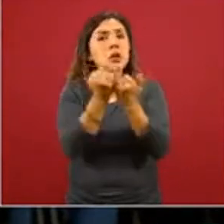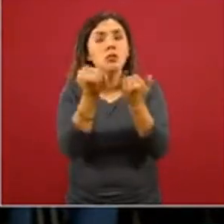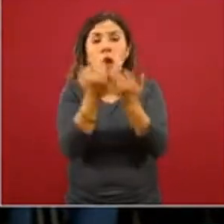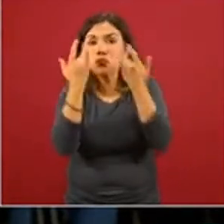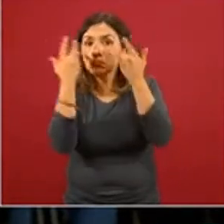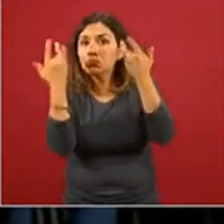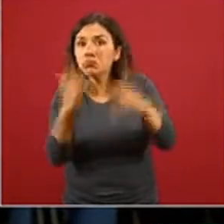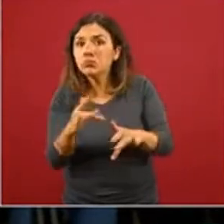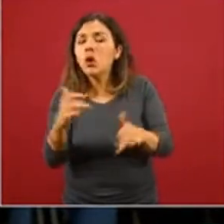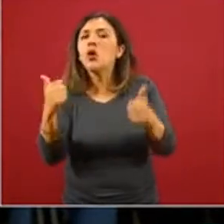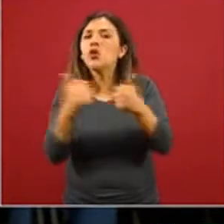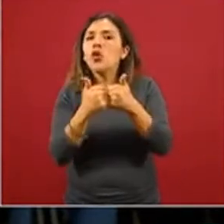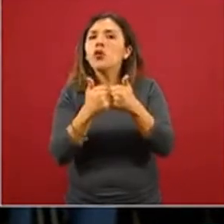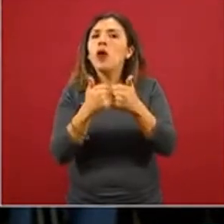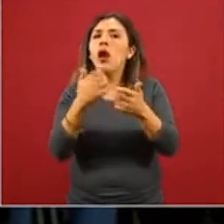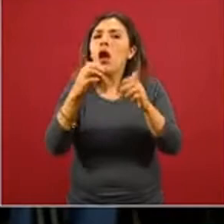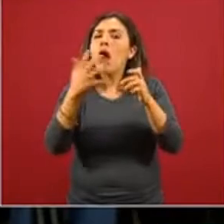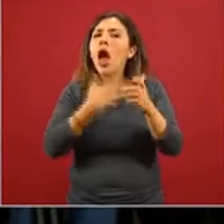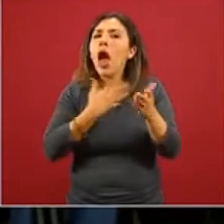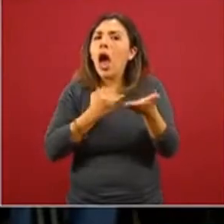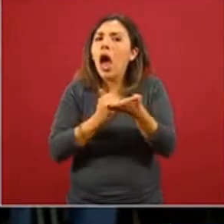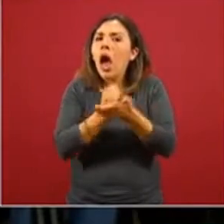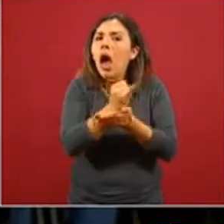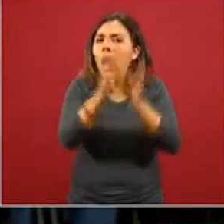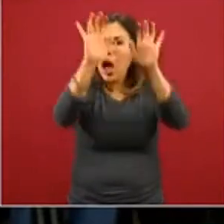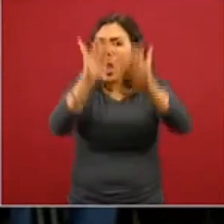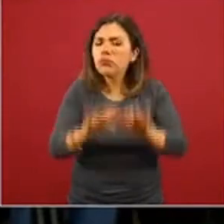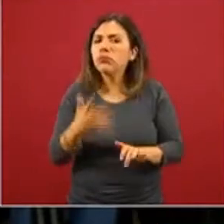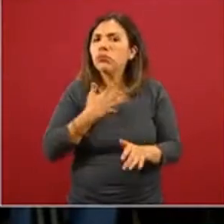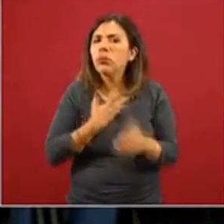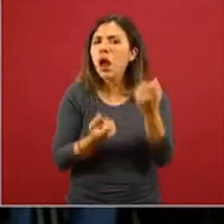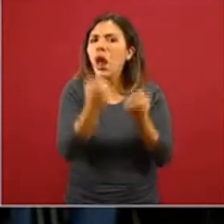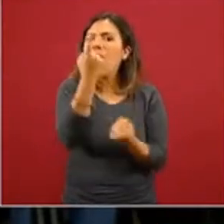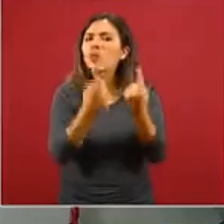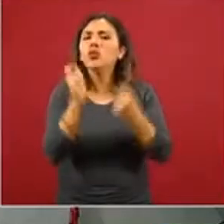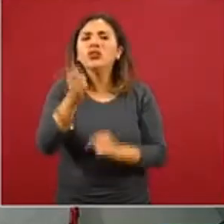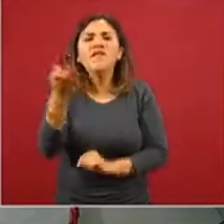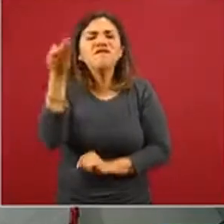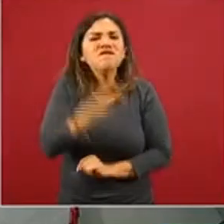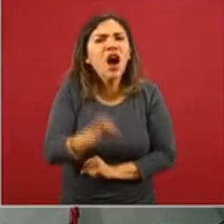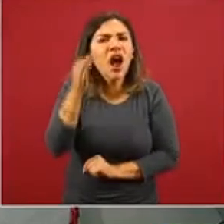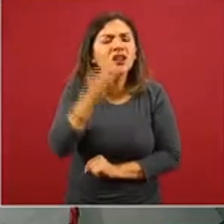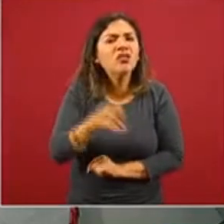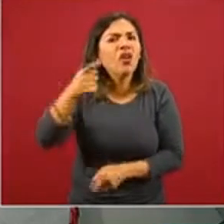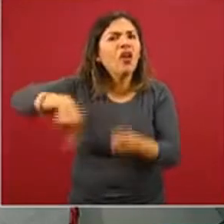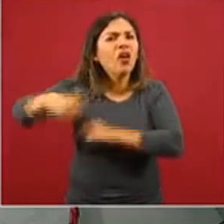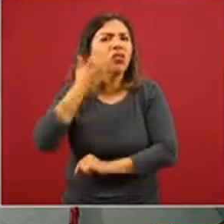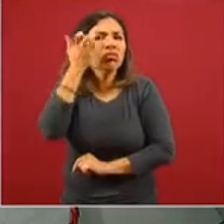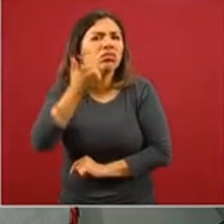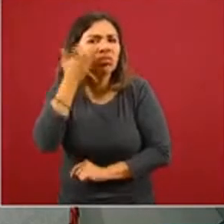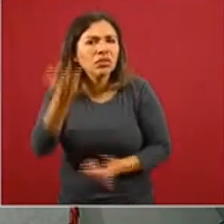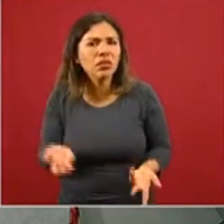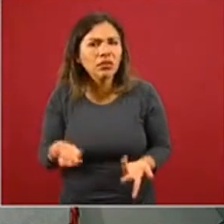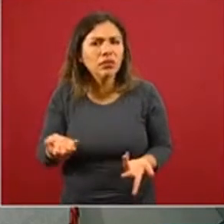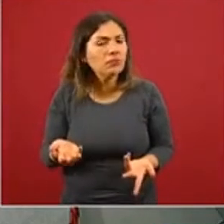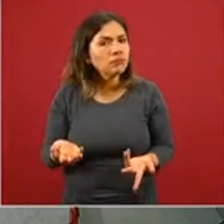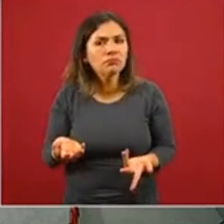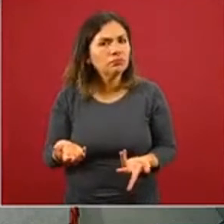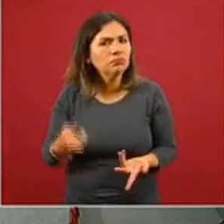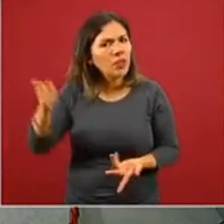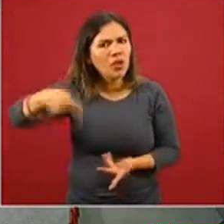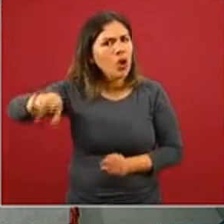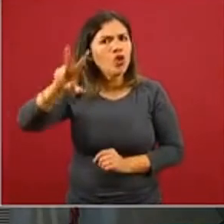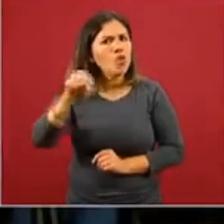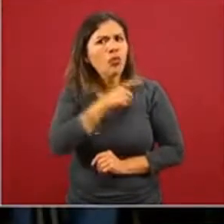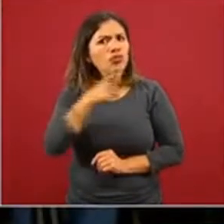también con dictámenes que hemos documentado algunos fueron falseados o inventados. Es decir, no